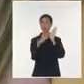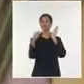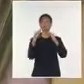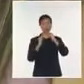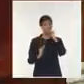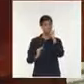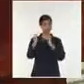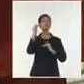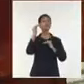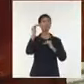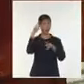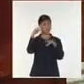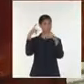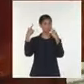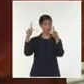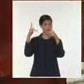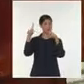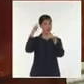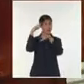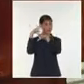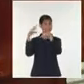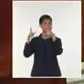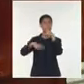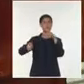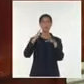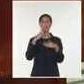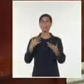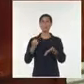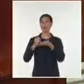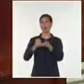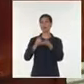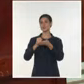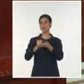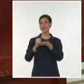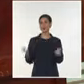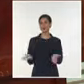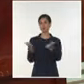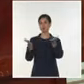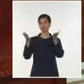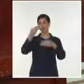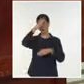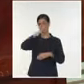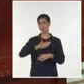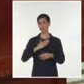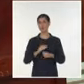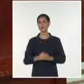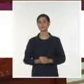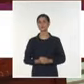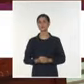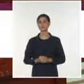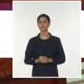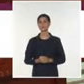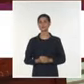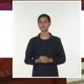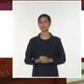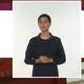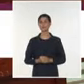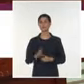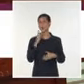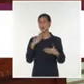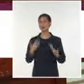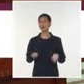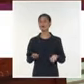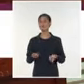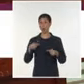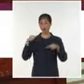intenso aprendizaje a fin de contribuir al perfeccionamiento de la nación. Se puede mencionar entonces que cantaremos a partir